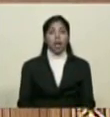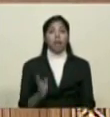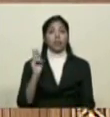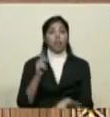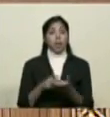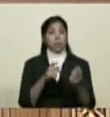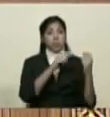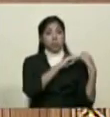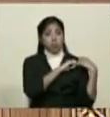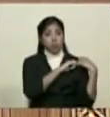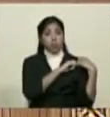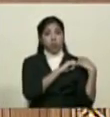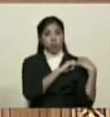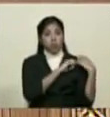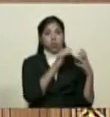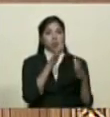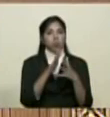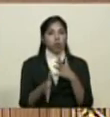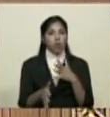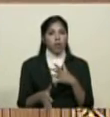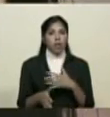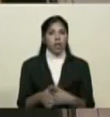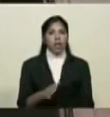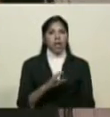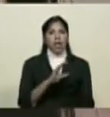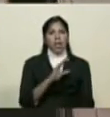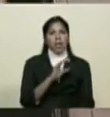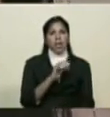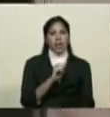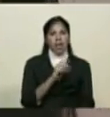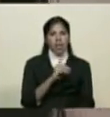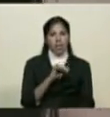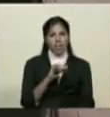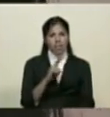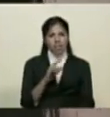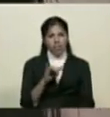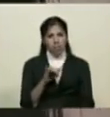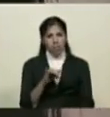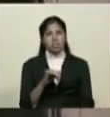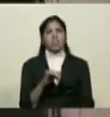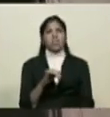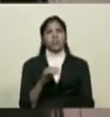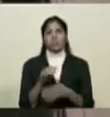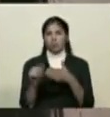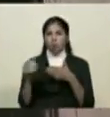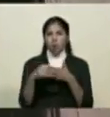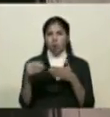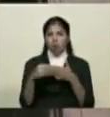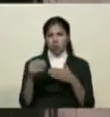la reapertura de los casos Cadivi y Cencois, ¿recuerdan ustedes? Y dimos una cifra